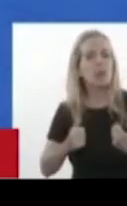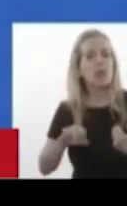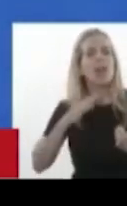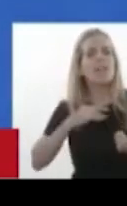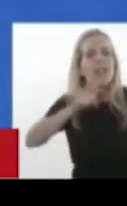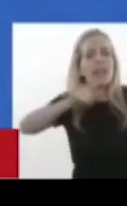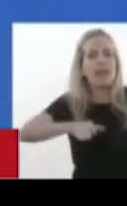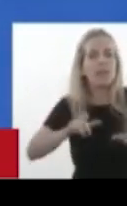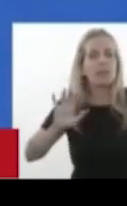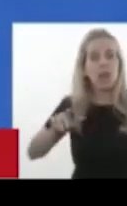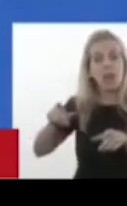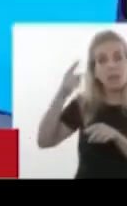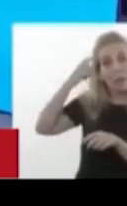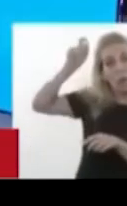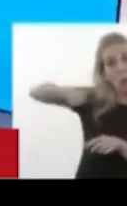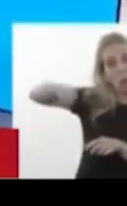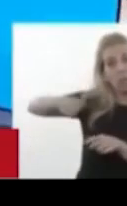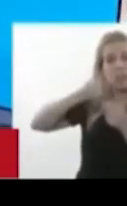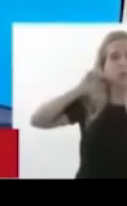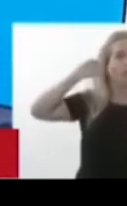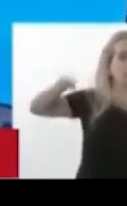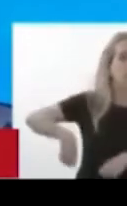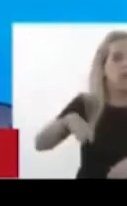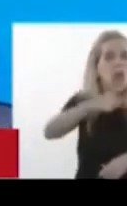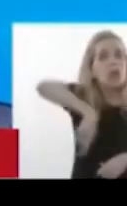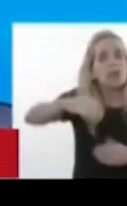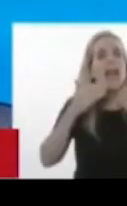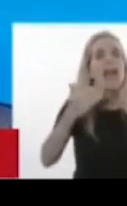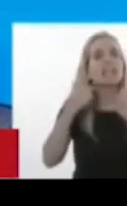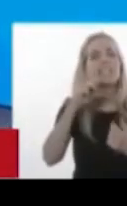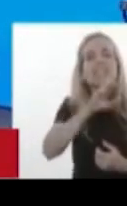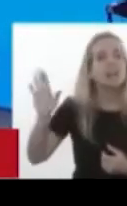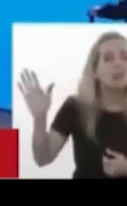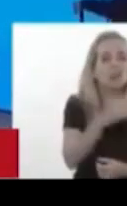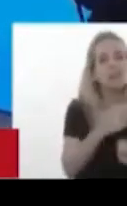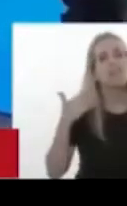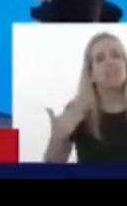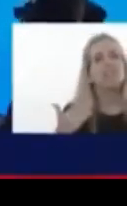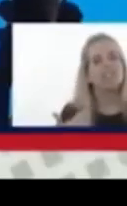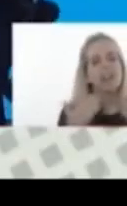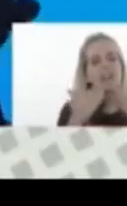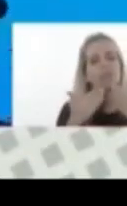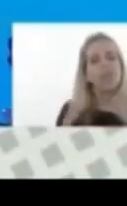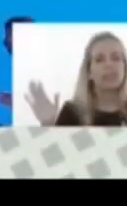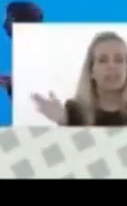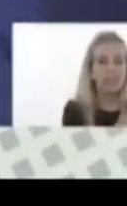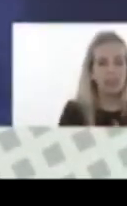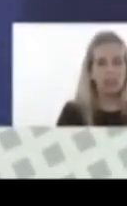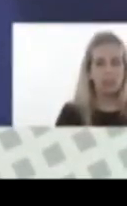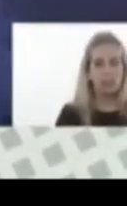dicten las sentencias que quieran. Vamos a hacer lo que debemos. Gracias a todos y todas. Felicitaciones por esto. Muchísimas gracias.